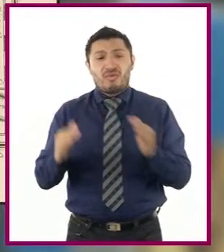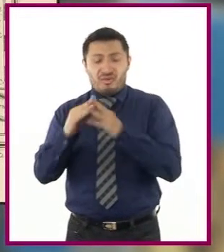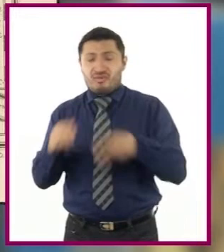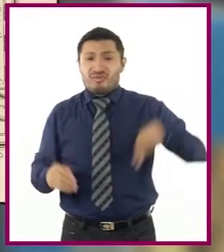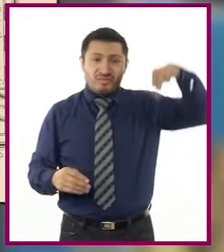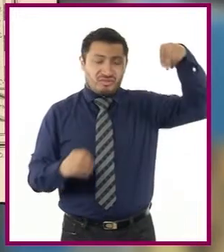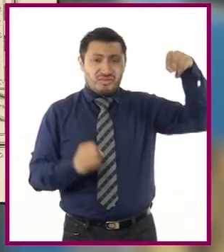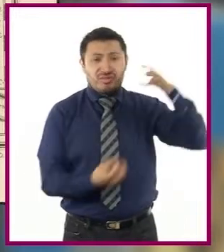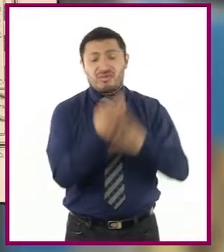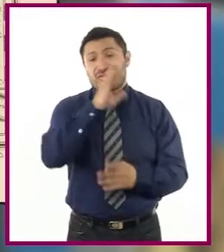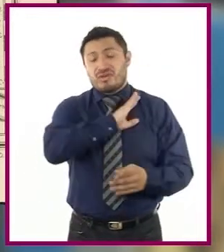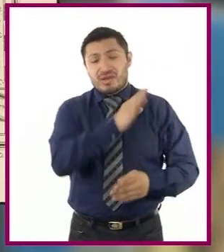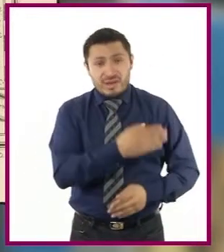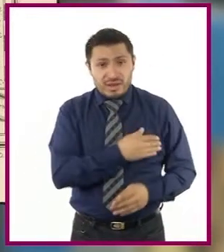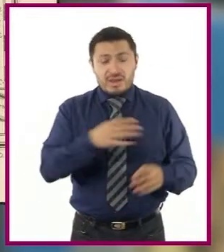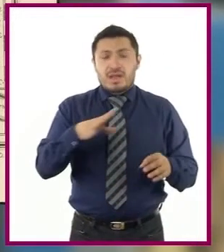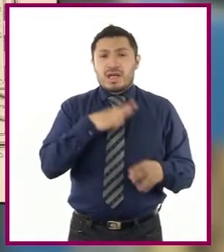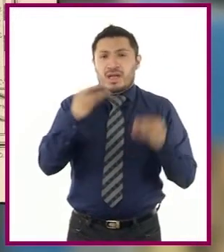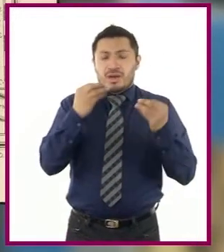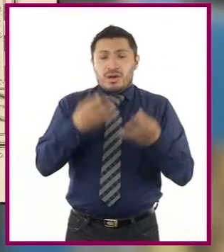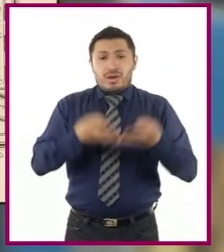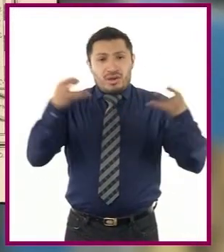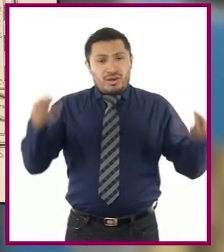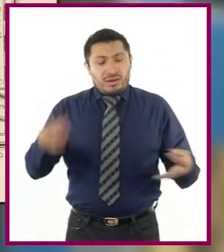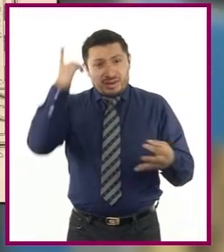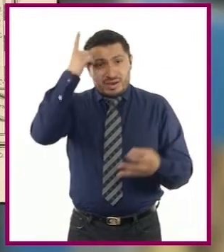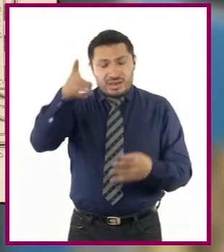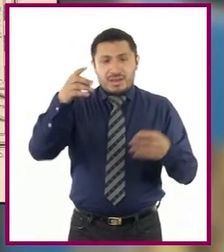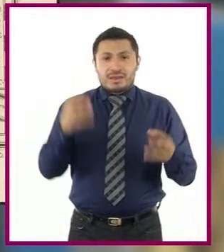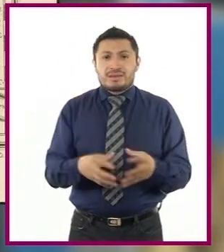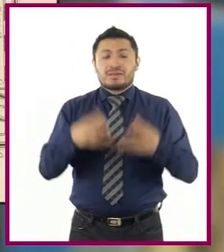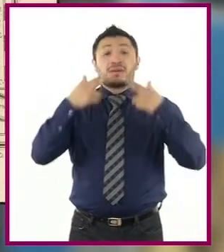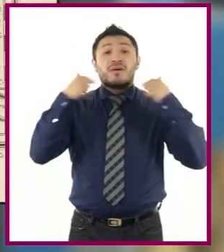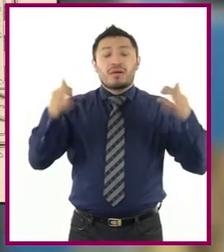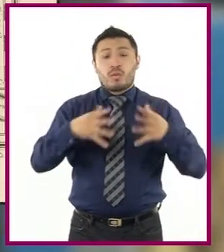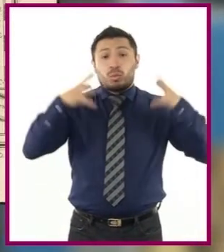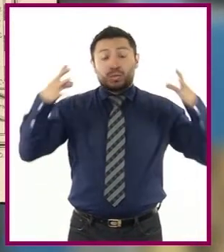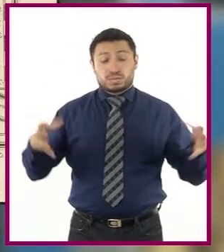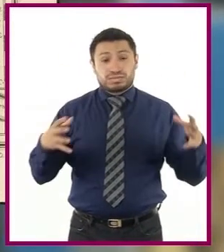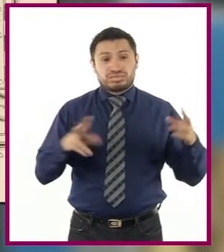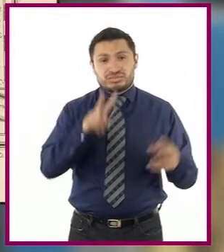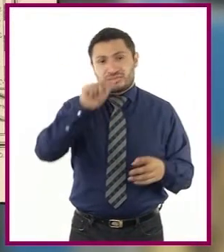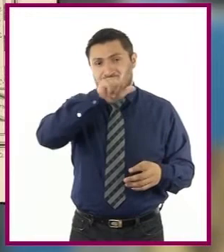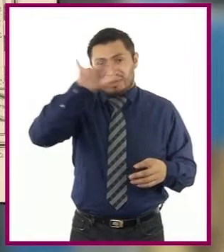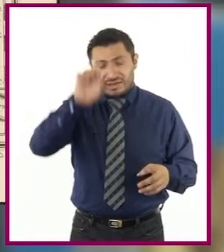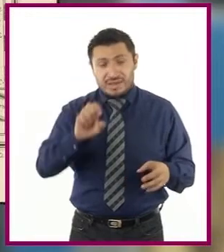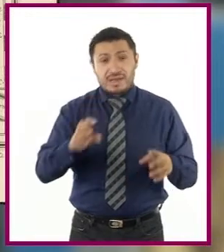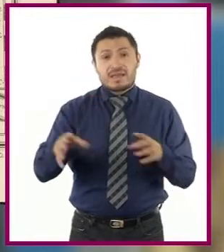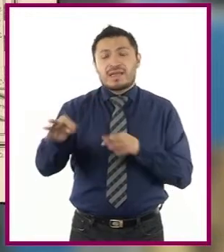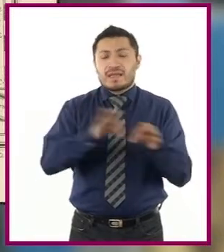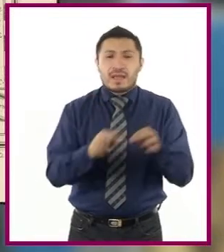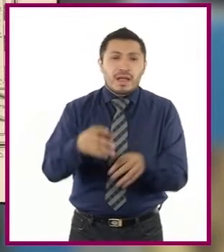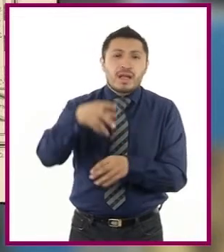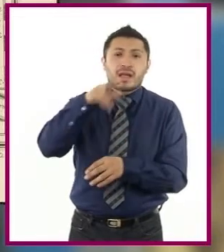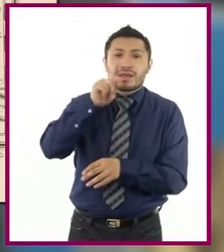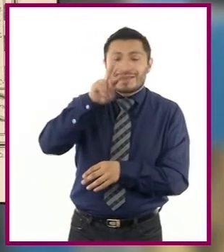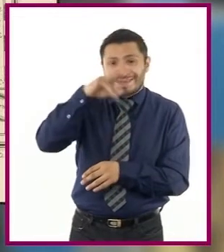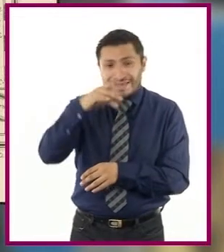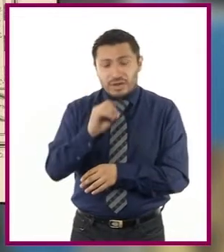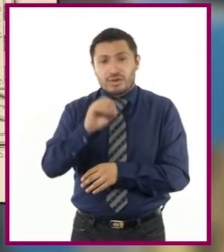novohispano proliferó la gran propiedad terrateniente, con grandes haciendas en los valles fértiles que producían trigo,